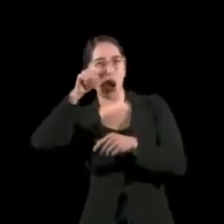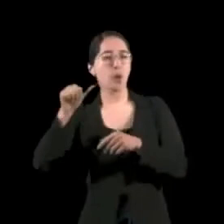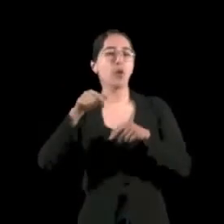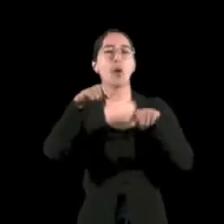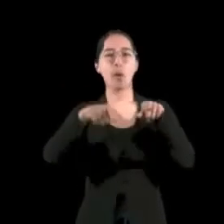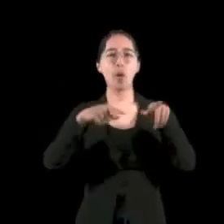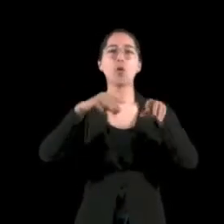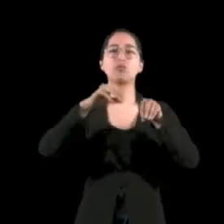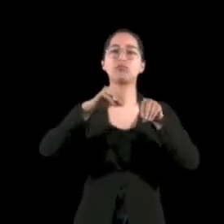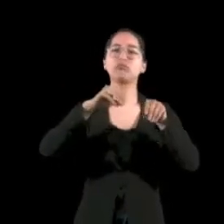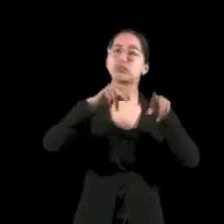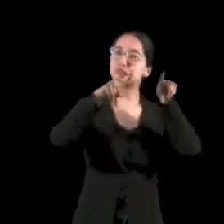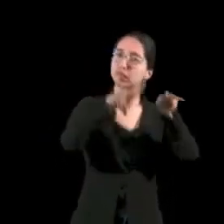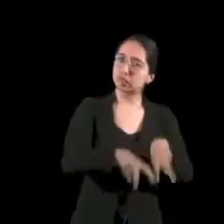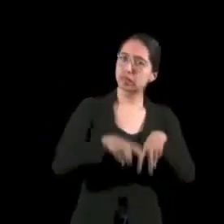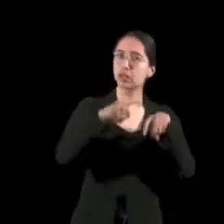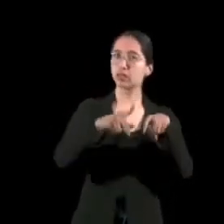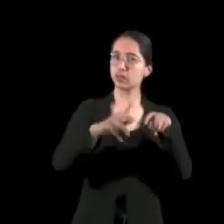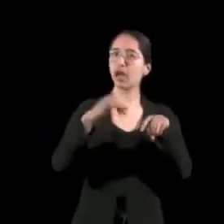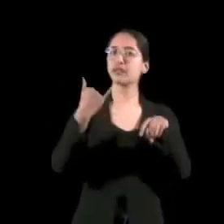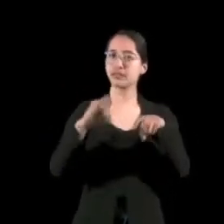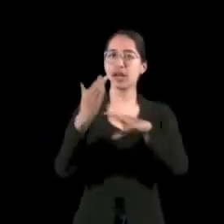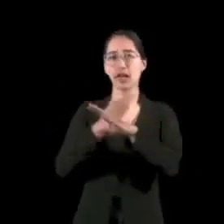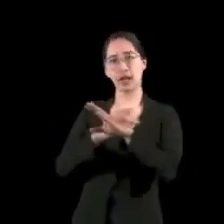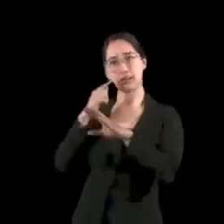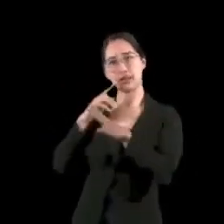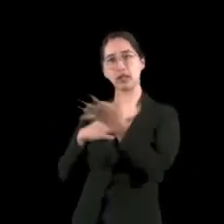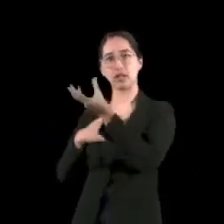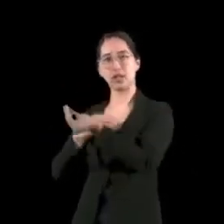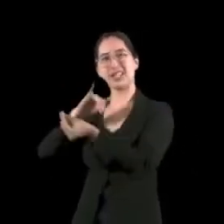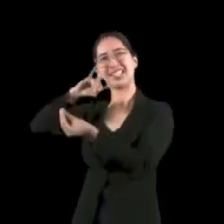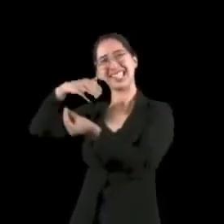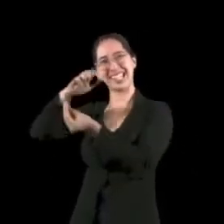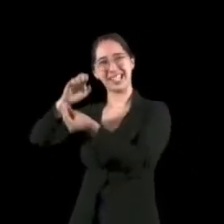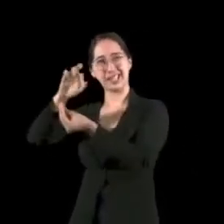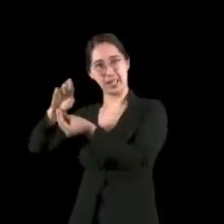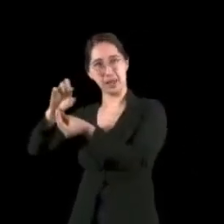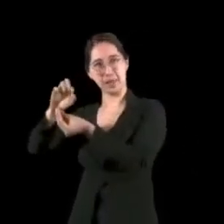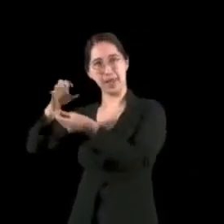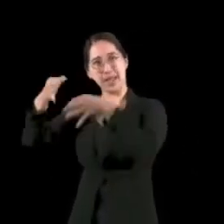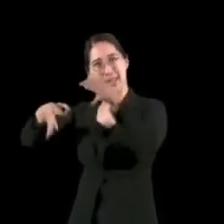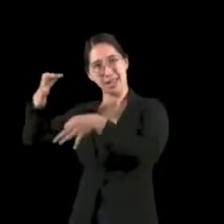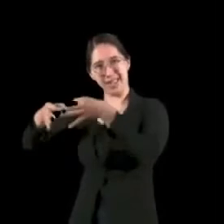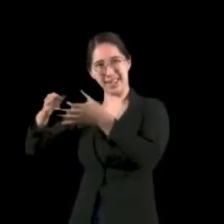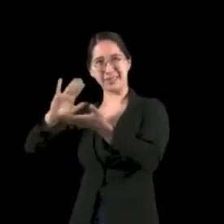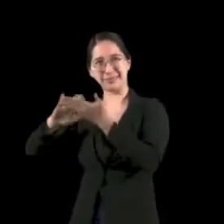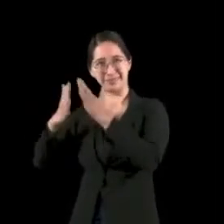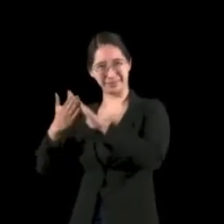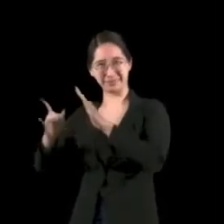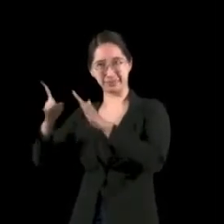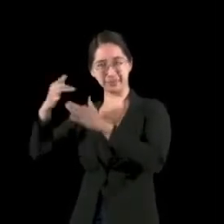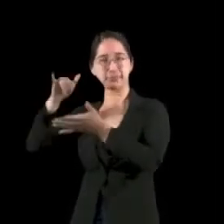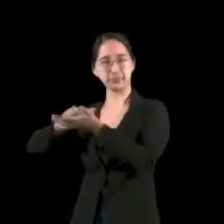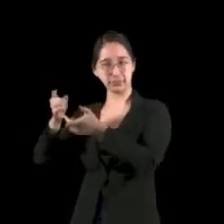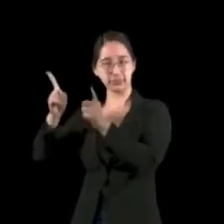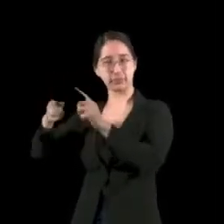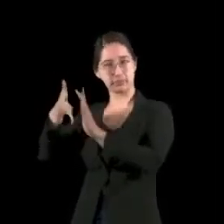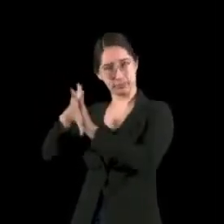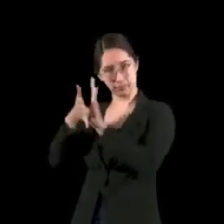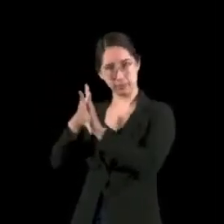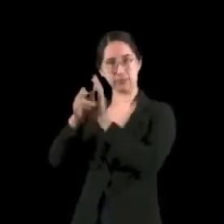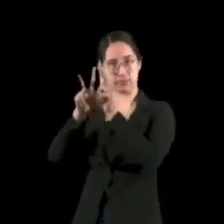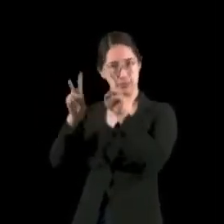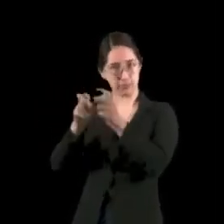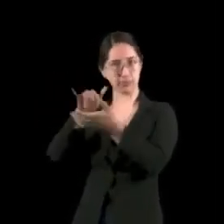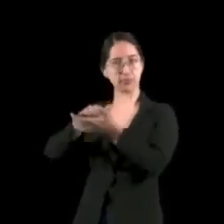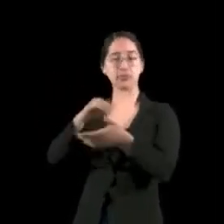Esto lo he relatado en la JED y en otros espacios, creo que en la Comisión de la Verdad también. En el año 82, a mí me